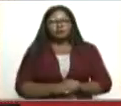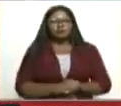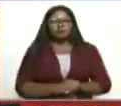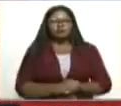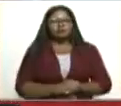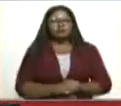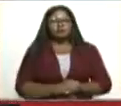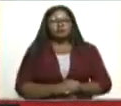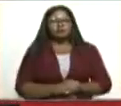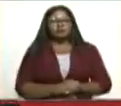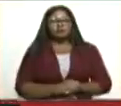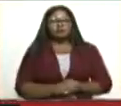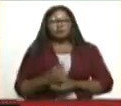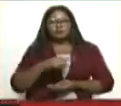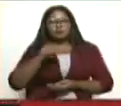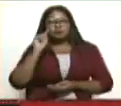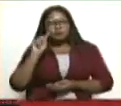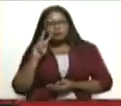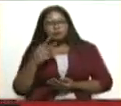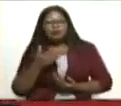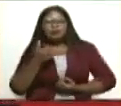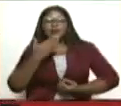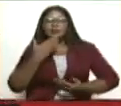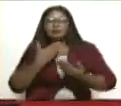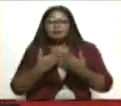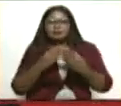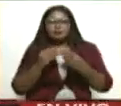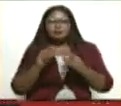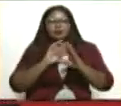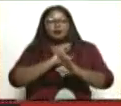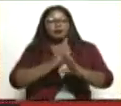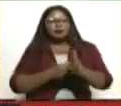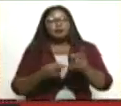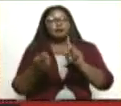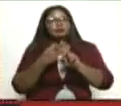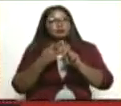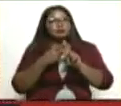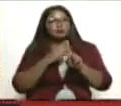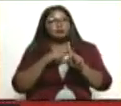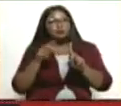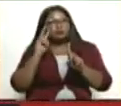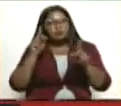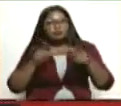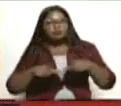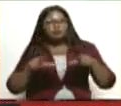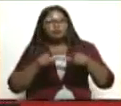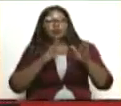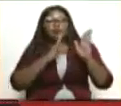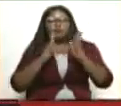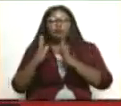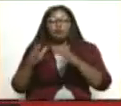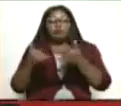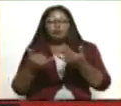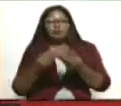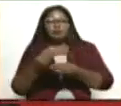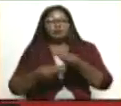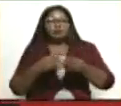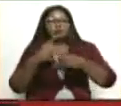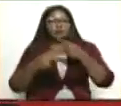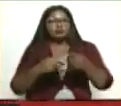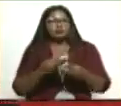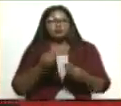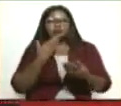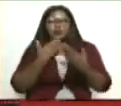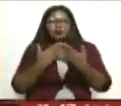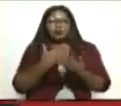Colombia y agradecer a todos la energía positiva y el acompañamiento de todo orden que hacen a este proceso. Muchas